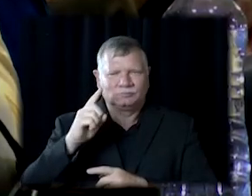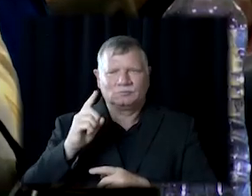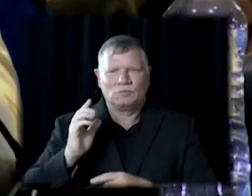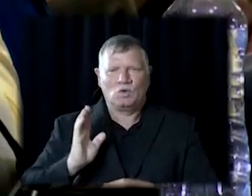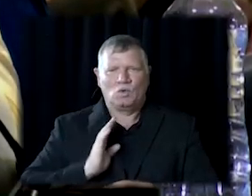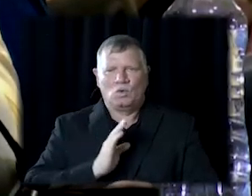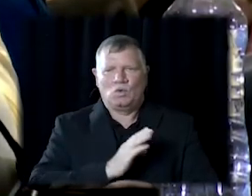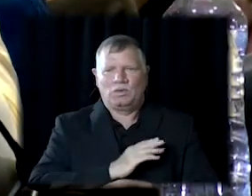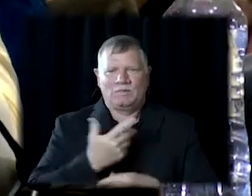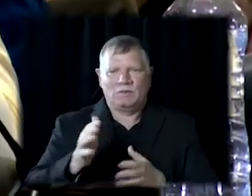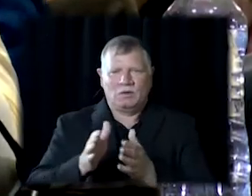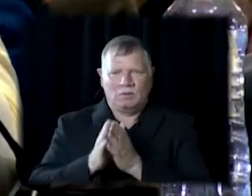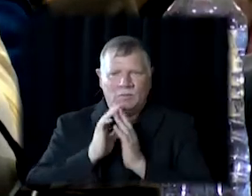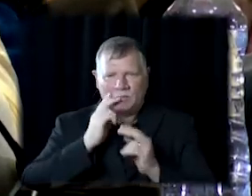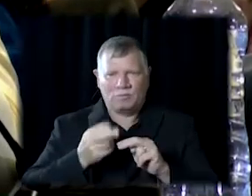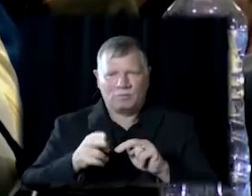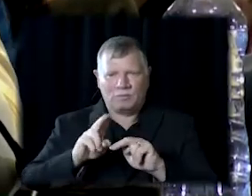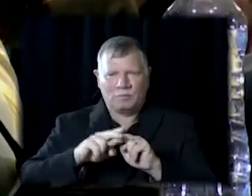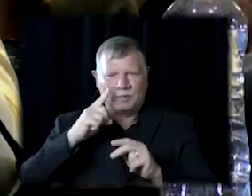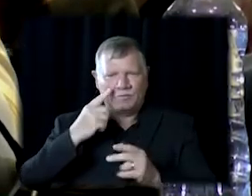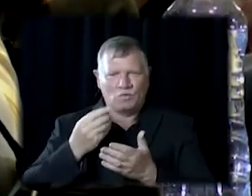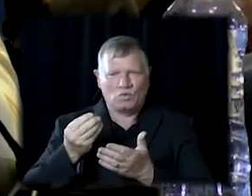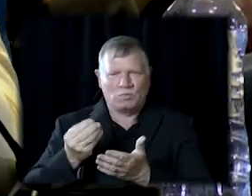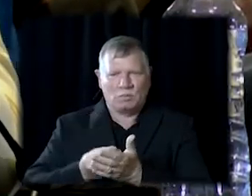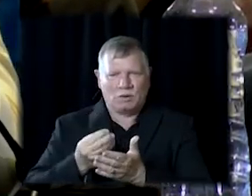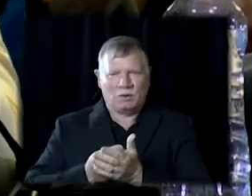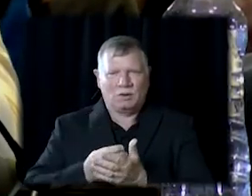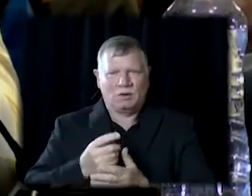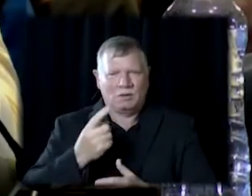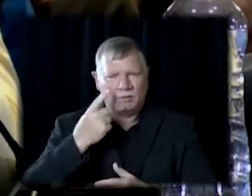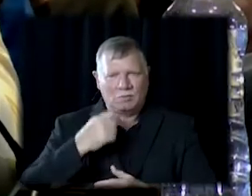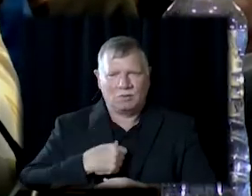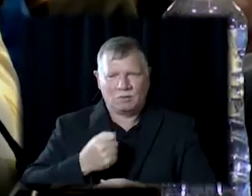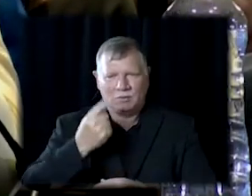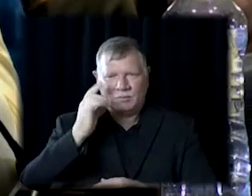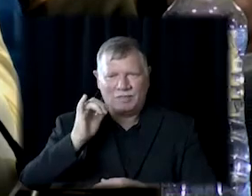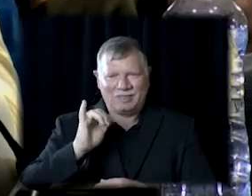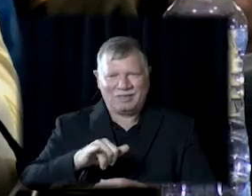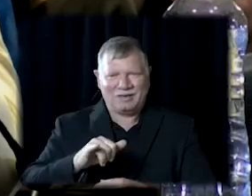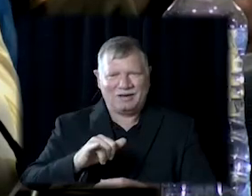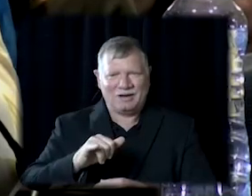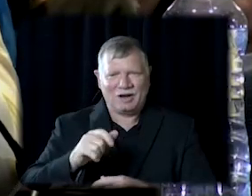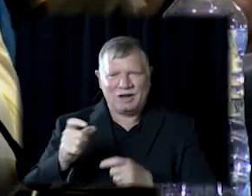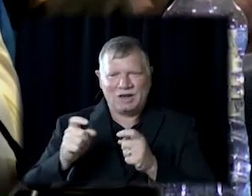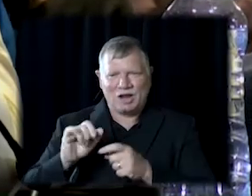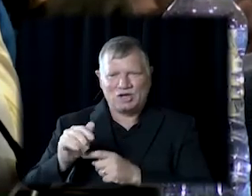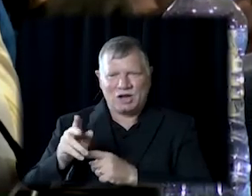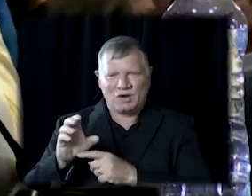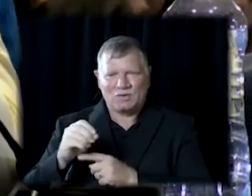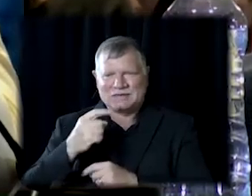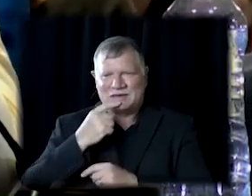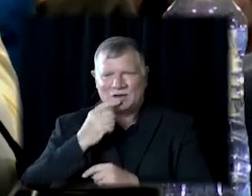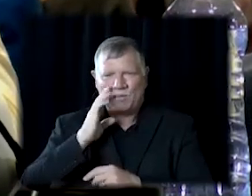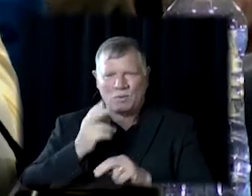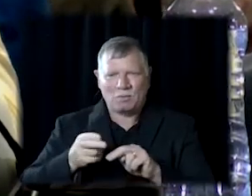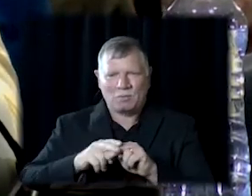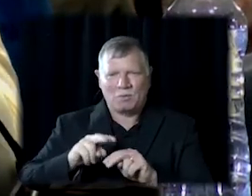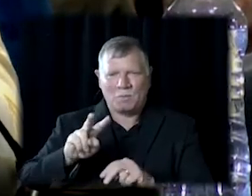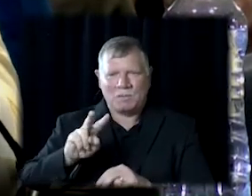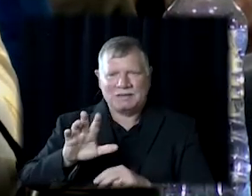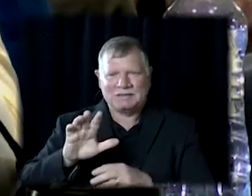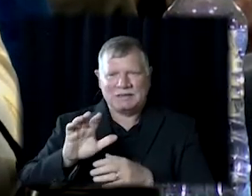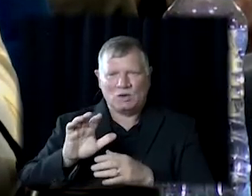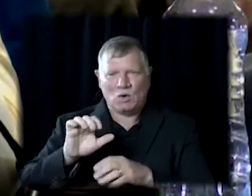había solicitado un aumento de presupuesto también para su funcionamiento. Tengo entendido que se informó, la directora Yaresco había dicho que había un aumento de 25